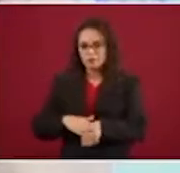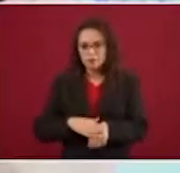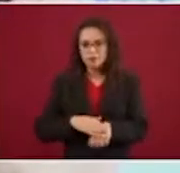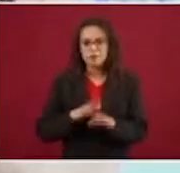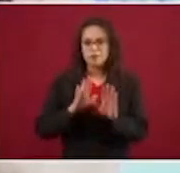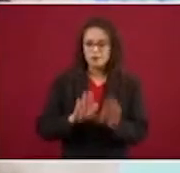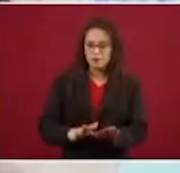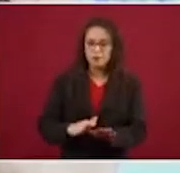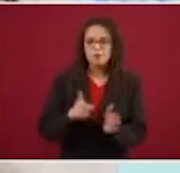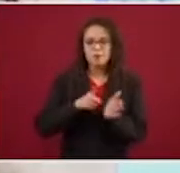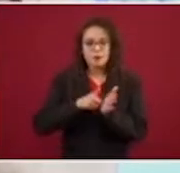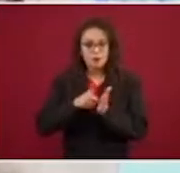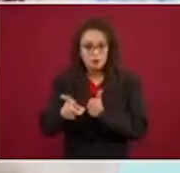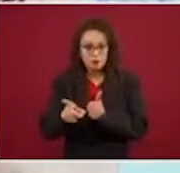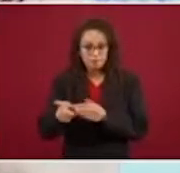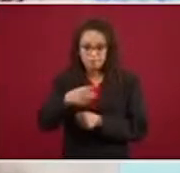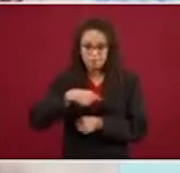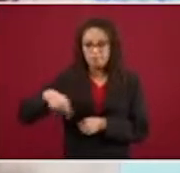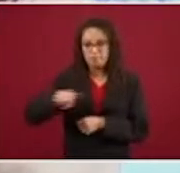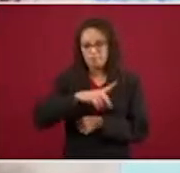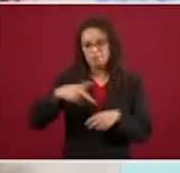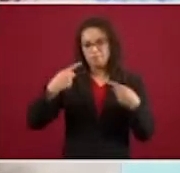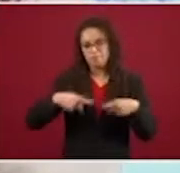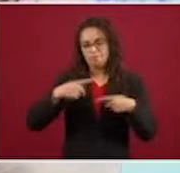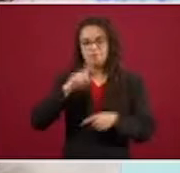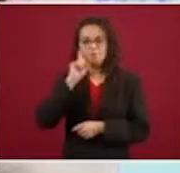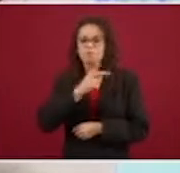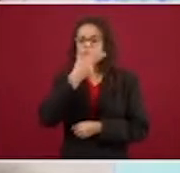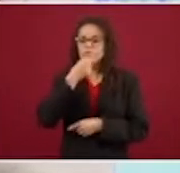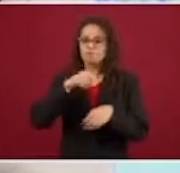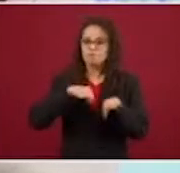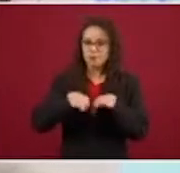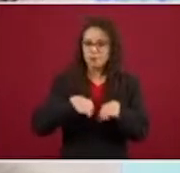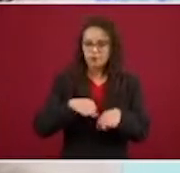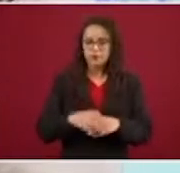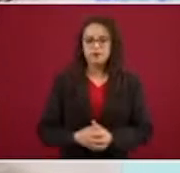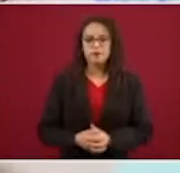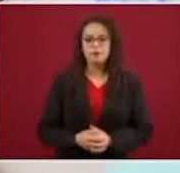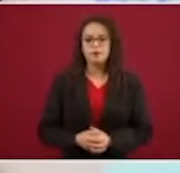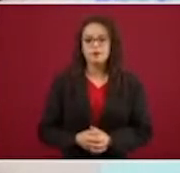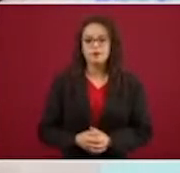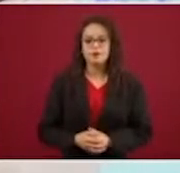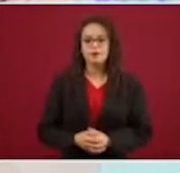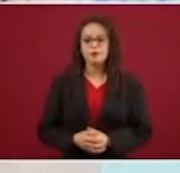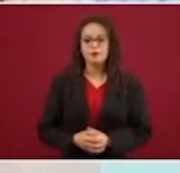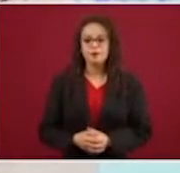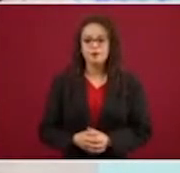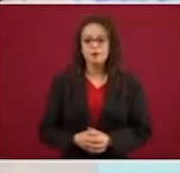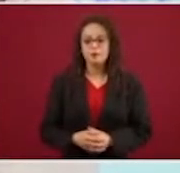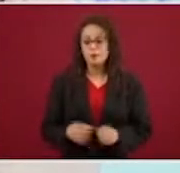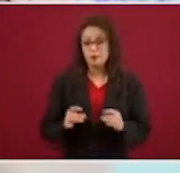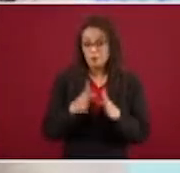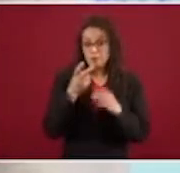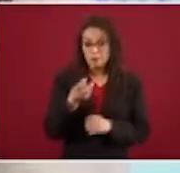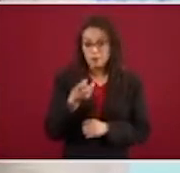restablecer los derechos de las y los trabajadores y, de ser el caso, entonces poder evitar